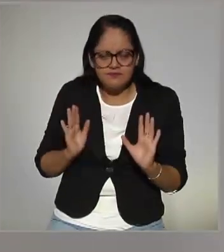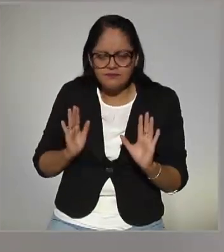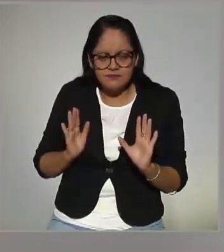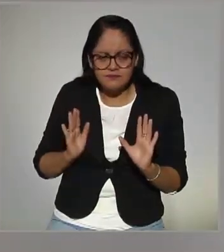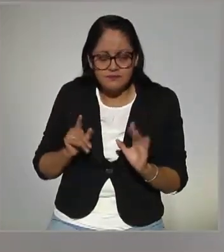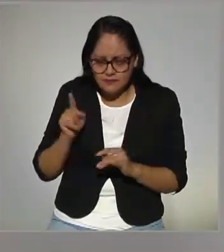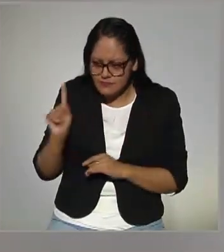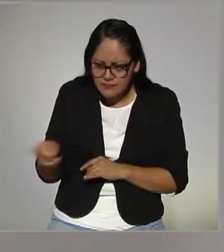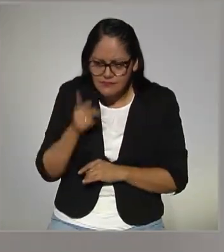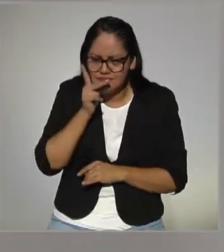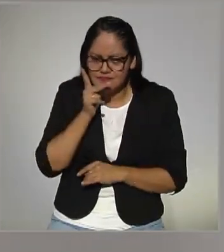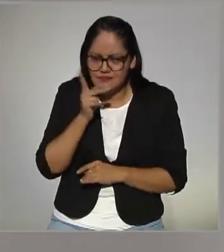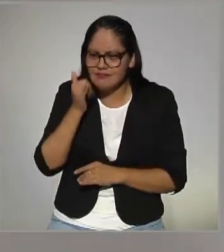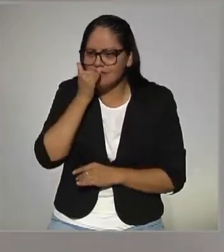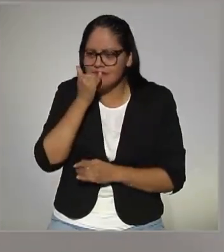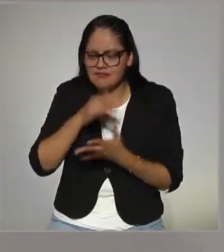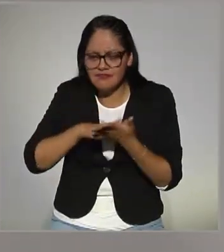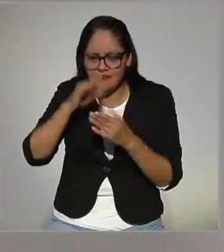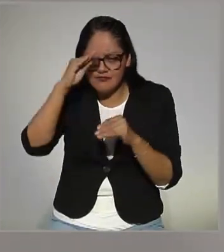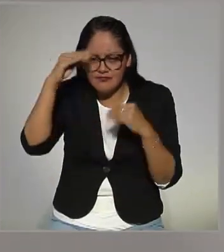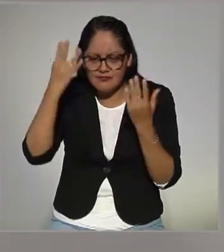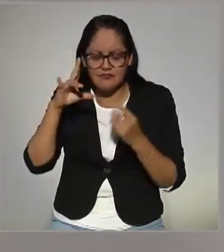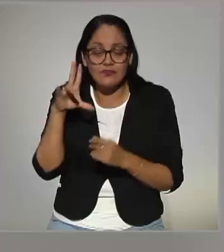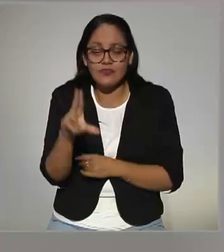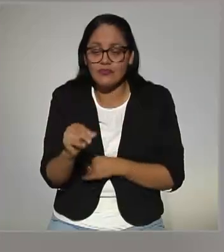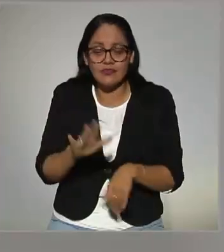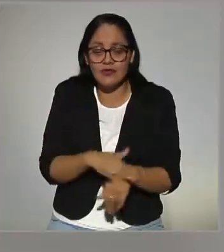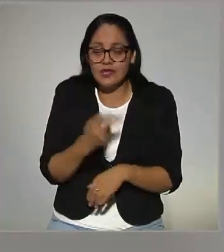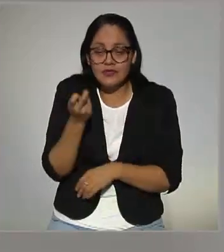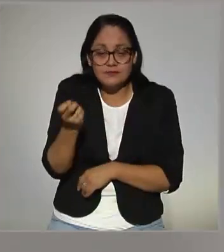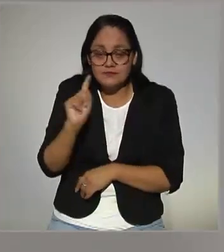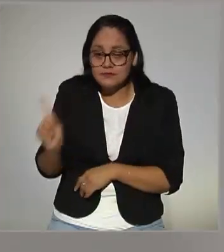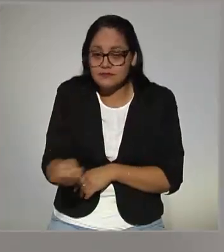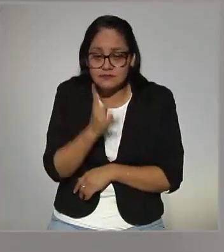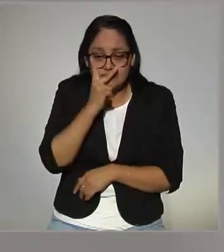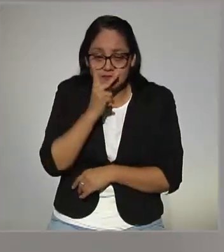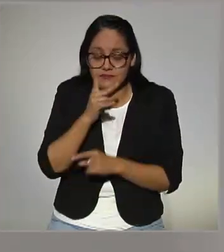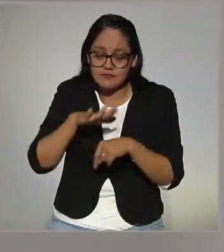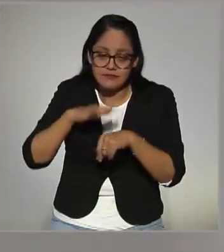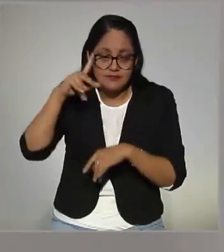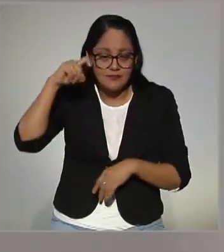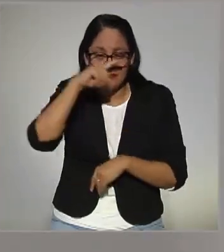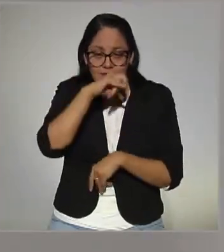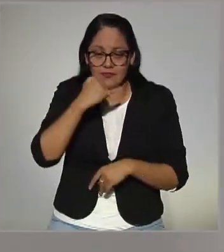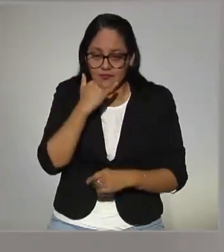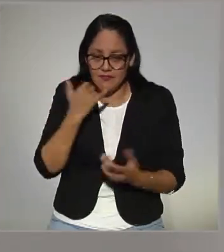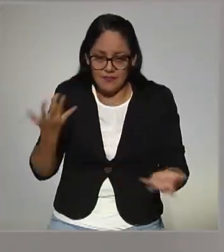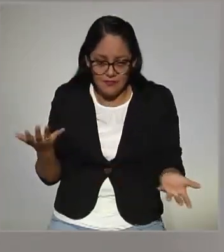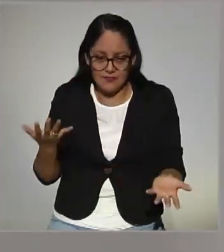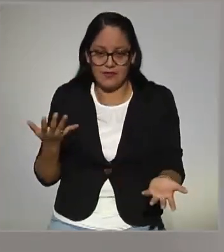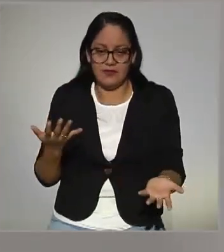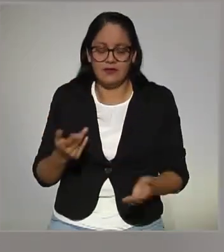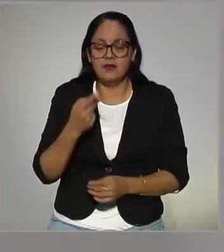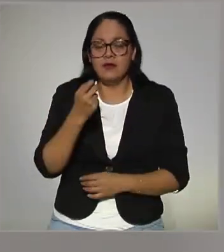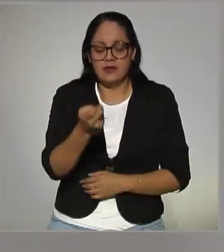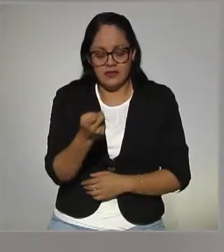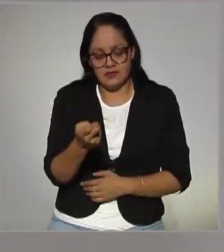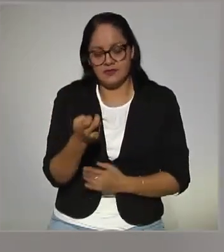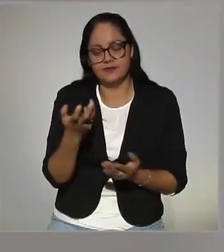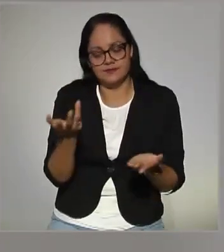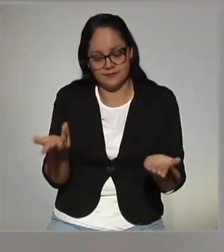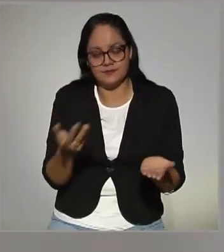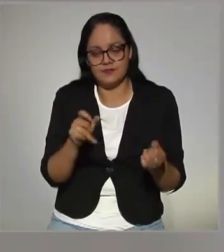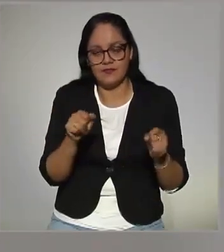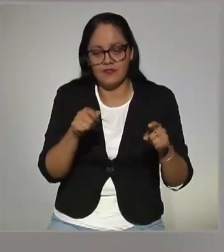pero si es tu padre, ¿cómo no lo vas a perdonar? No, o sea, pues es que justo porque es mi padre me es más difícil perdonarlo, efectivamente, ¿no? Y por otro lado, esta cuestión